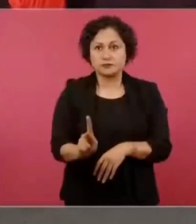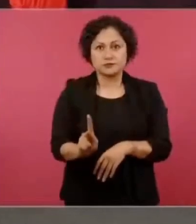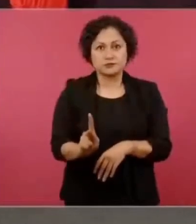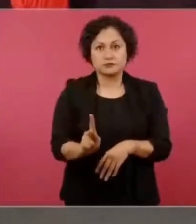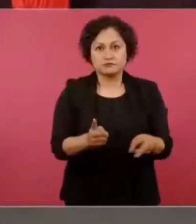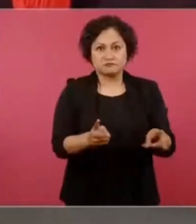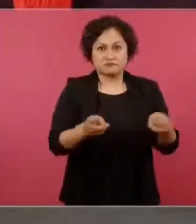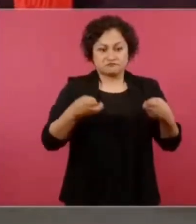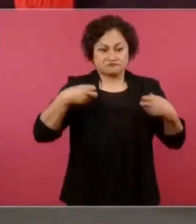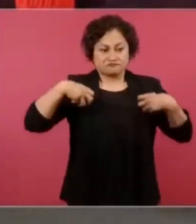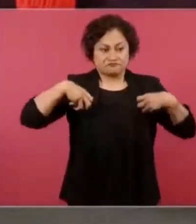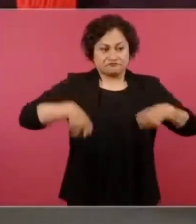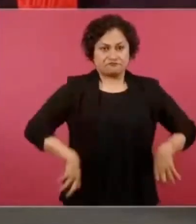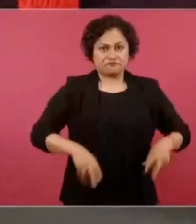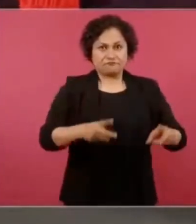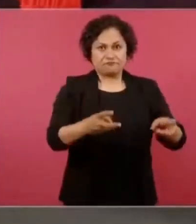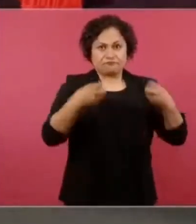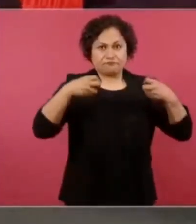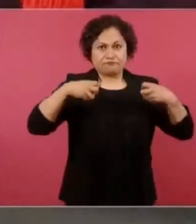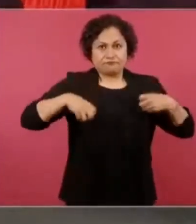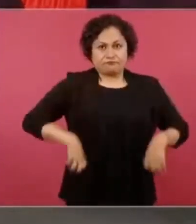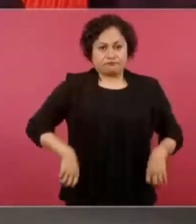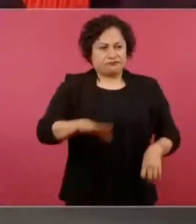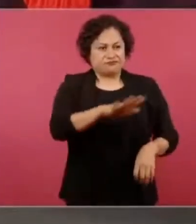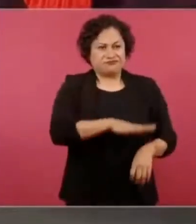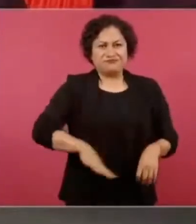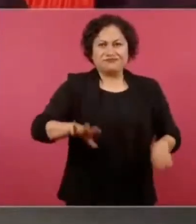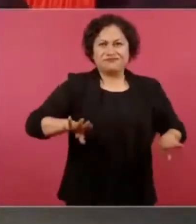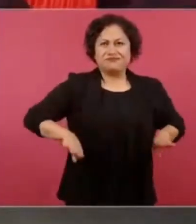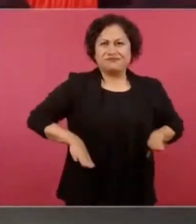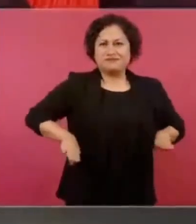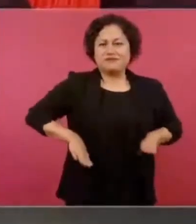de política neoliberal o neoporfirista.